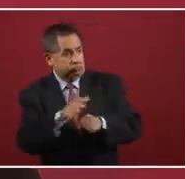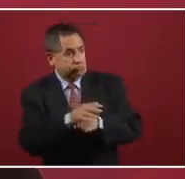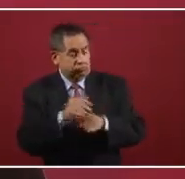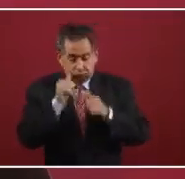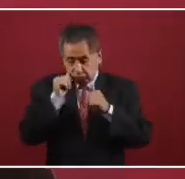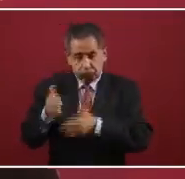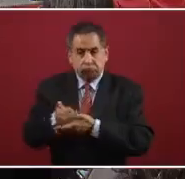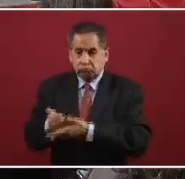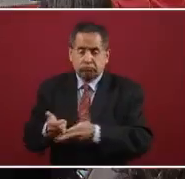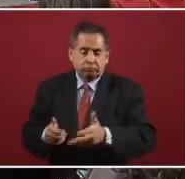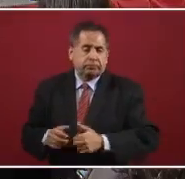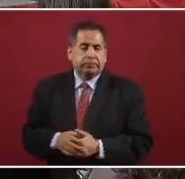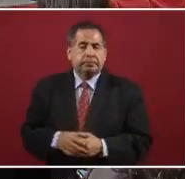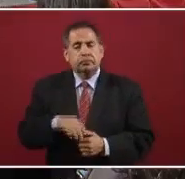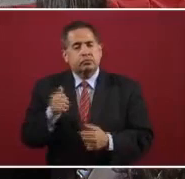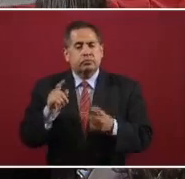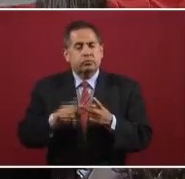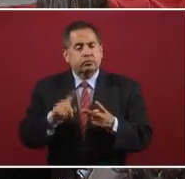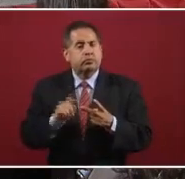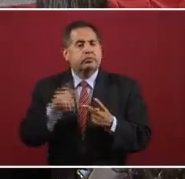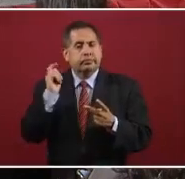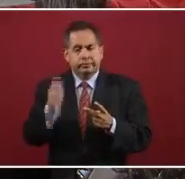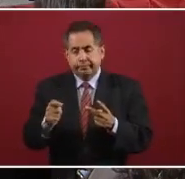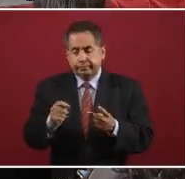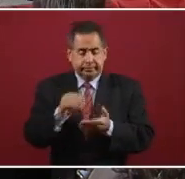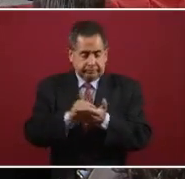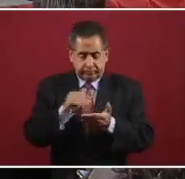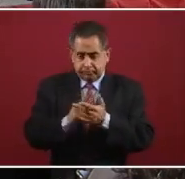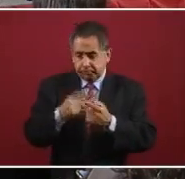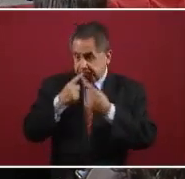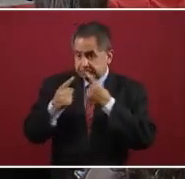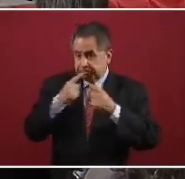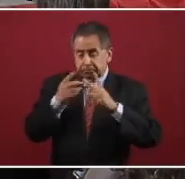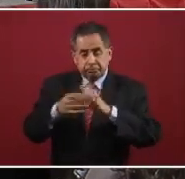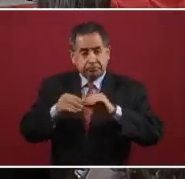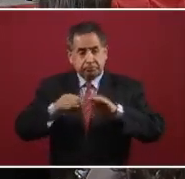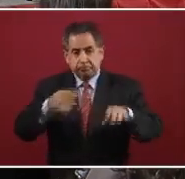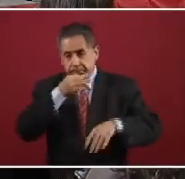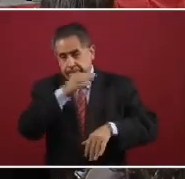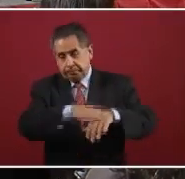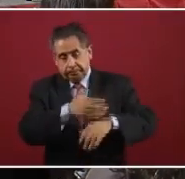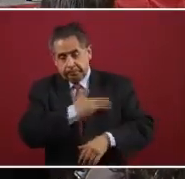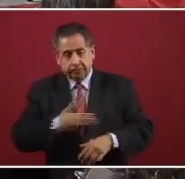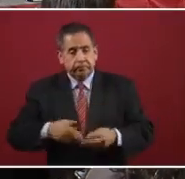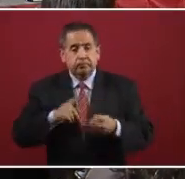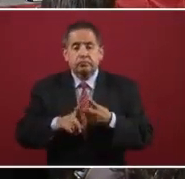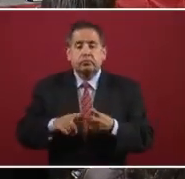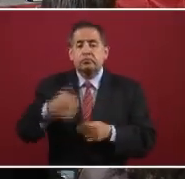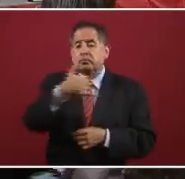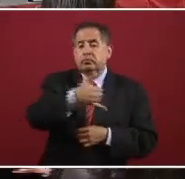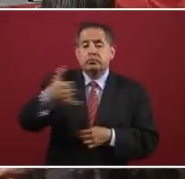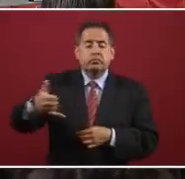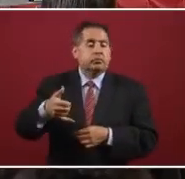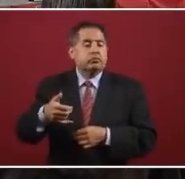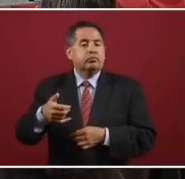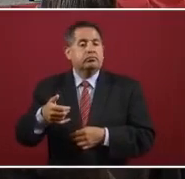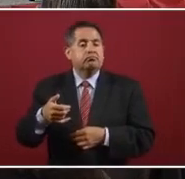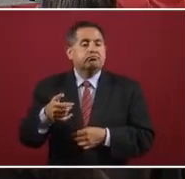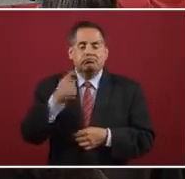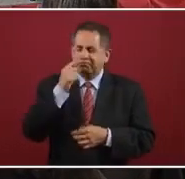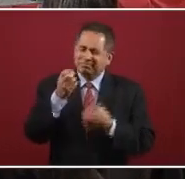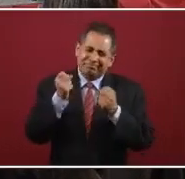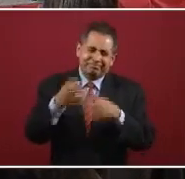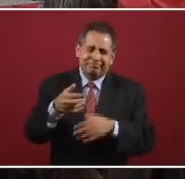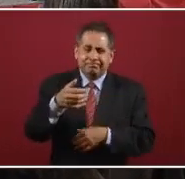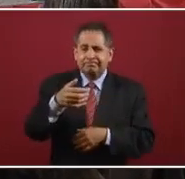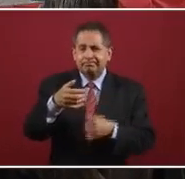puedan dependerlo. Otro tema que comentamos permanentemente al señor presidente fue el tema del Infonavit. Efectivamente, la